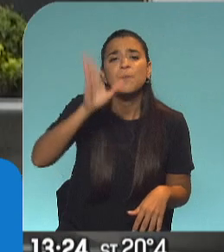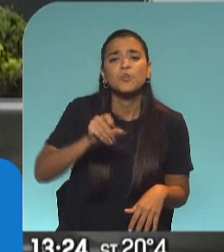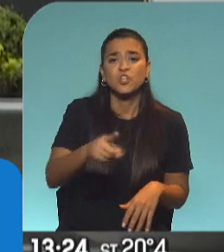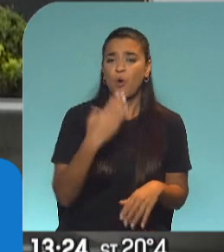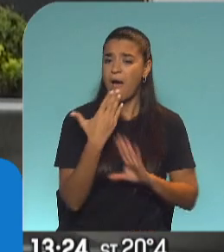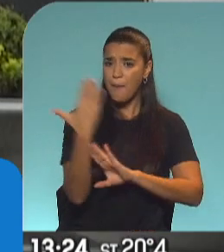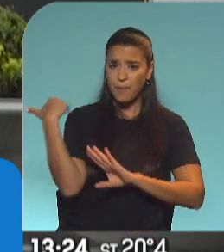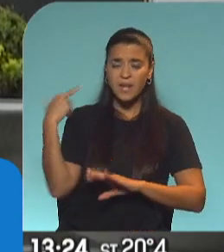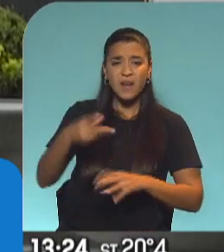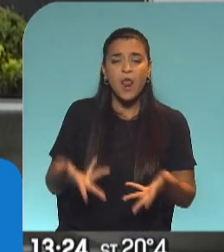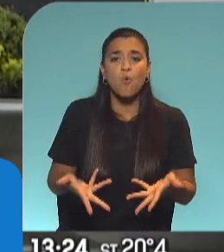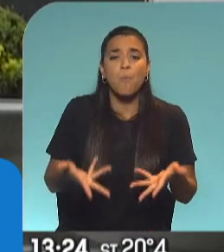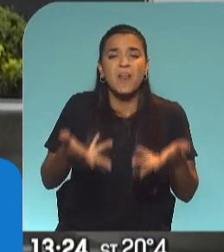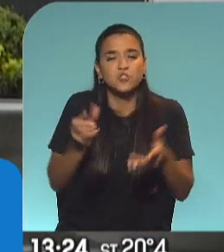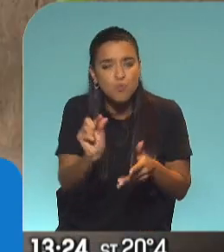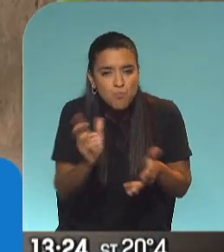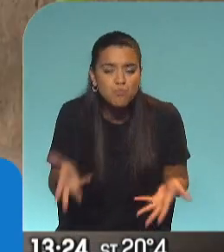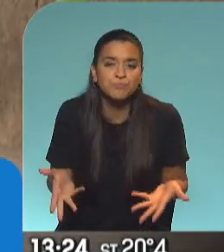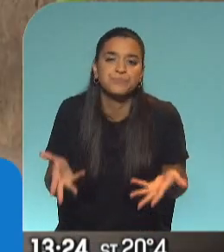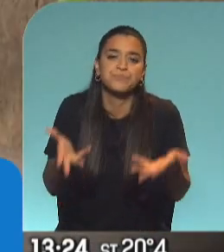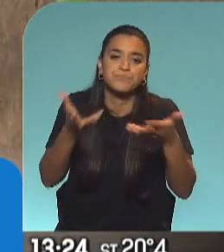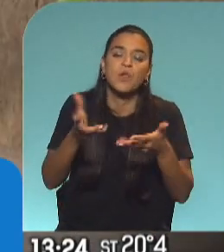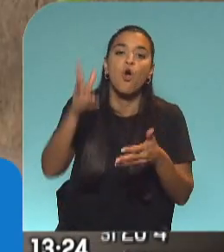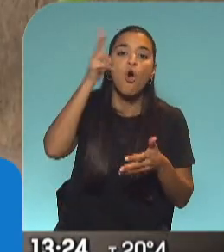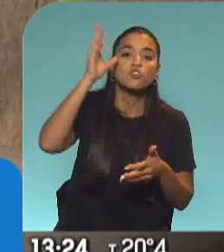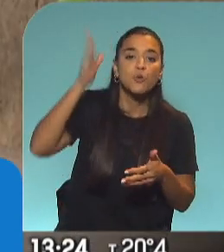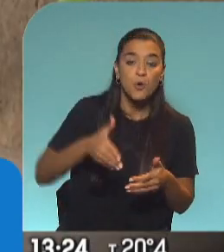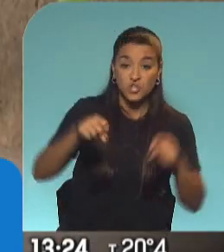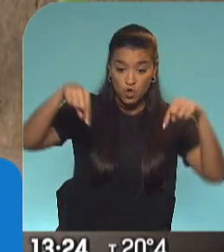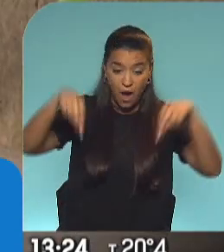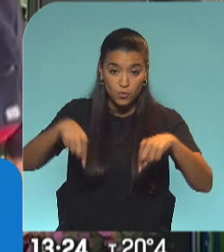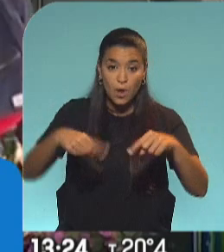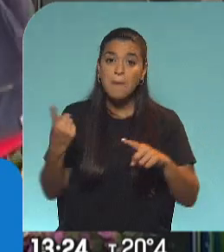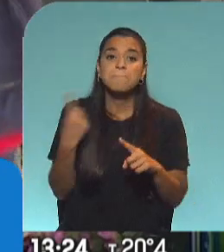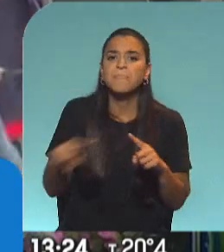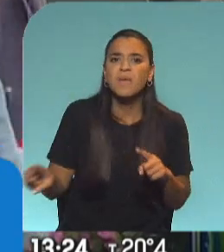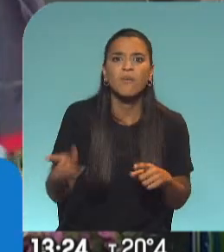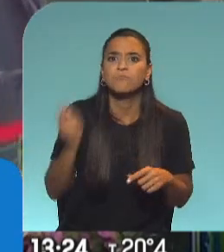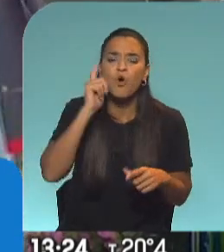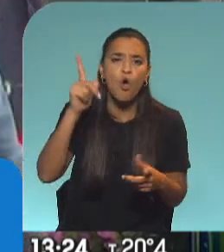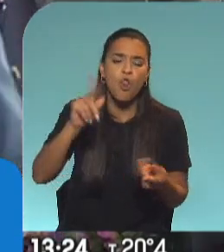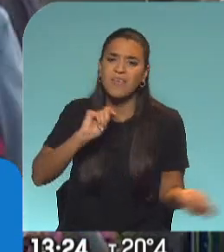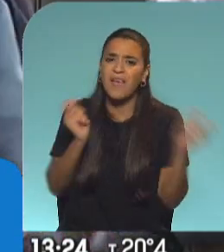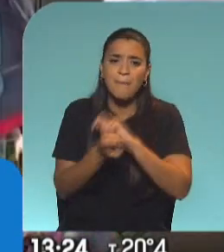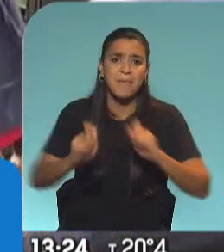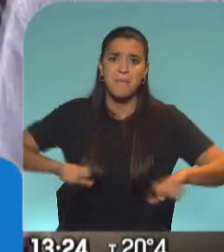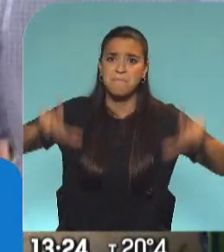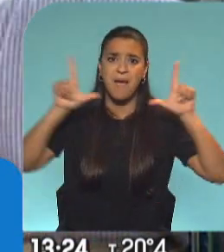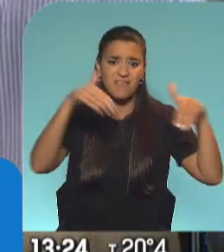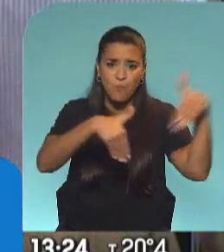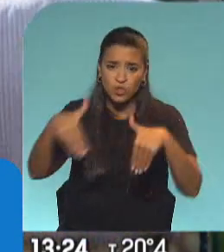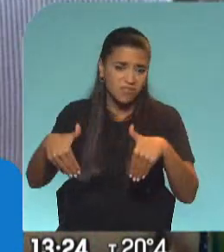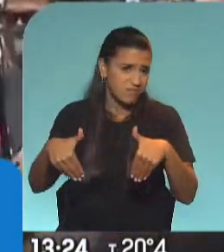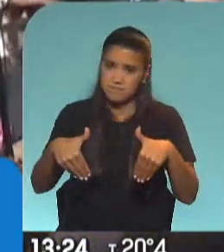abril y una recuperación parcial que lo llevó al 8% actual, pero no logra revertir su imagen entre los